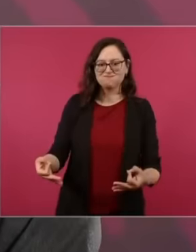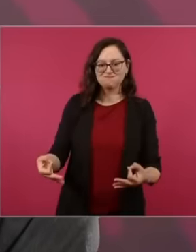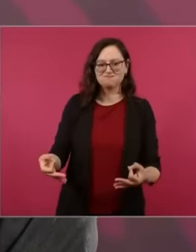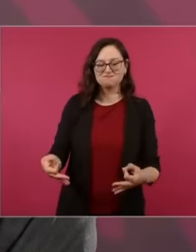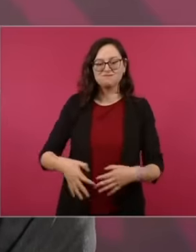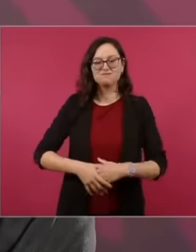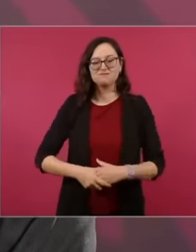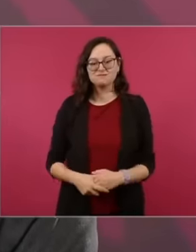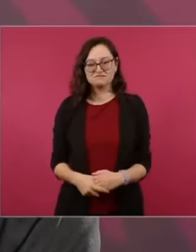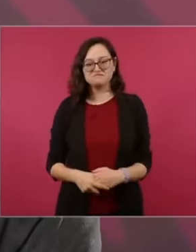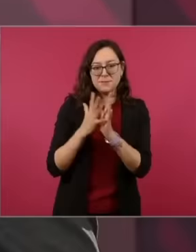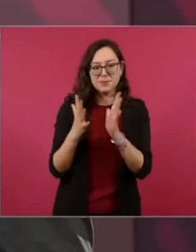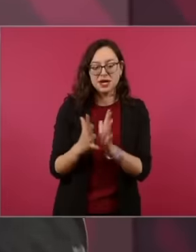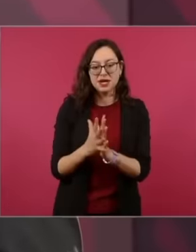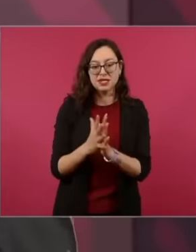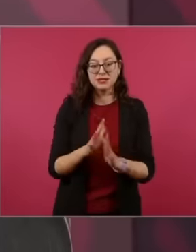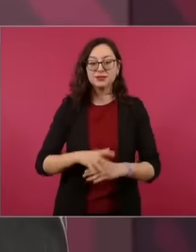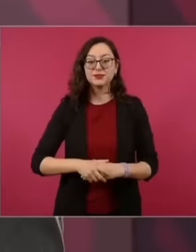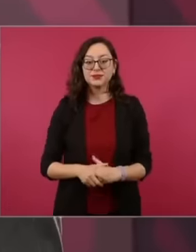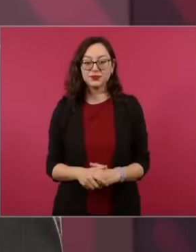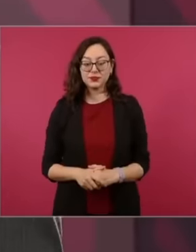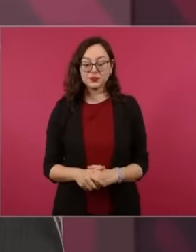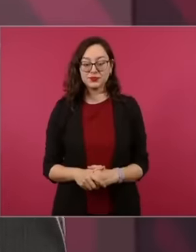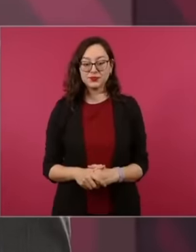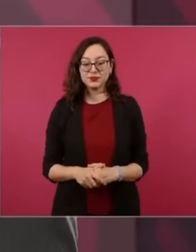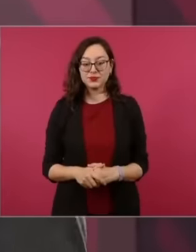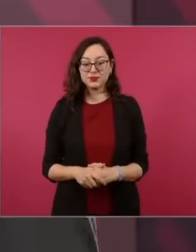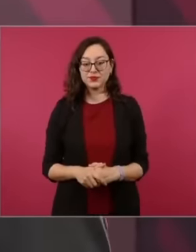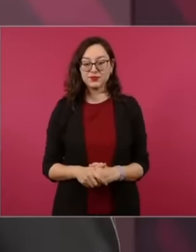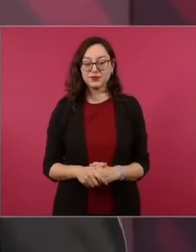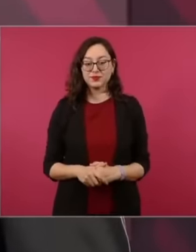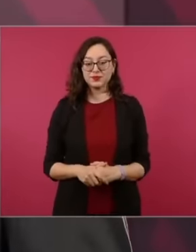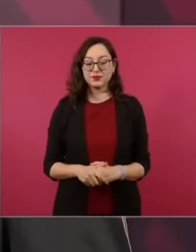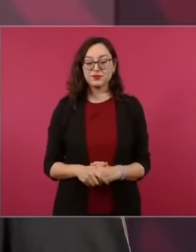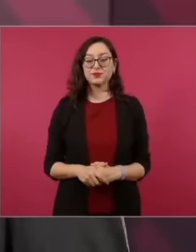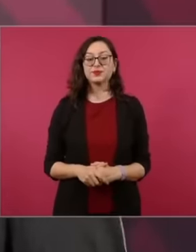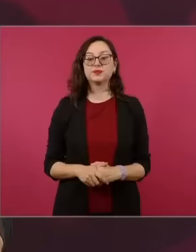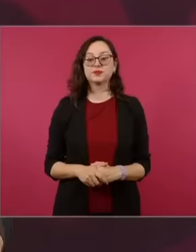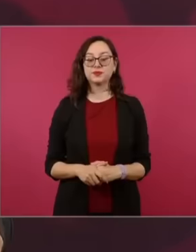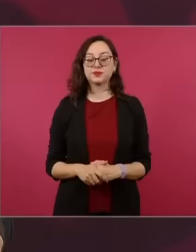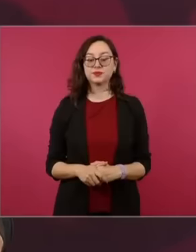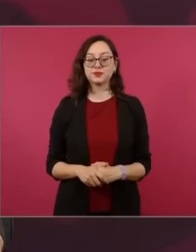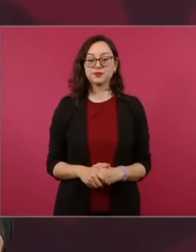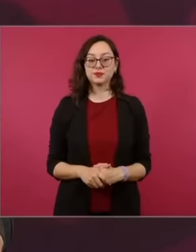Ayer se demostró de manera libre,